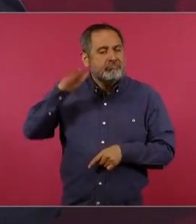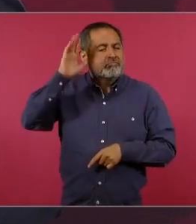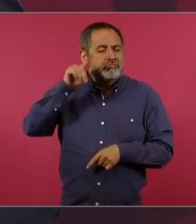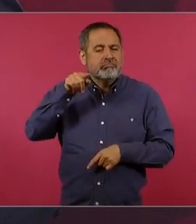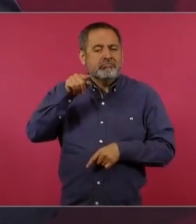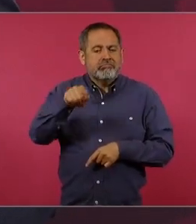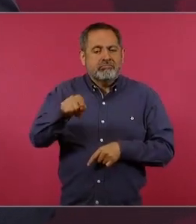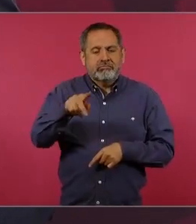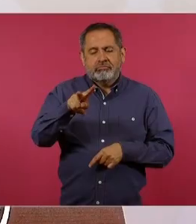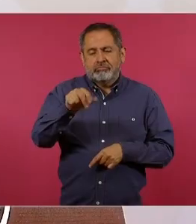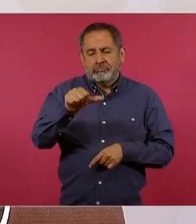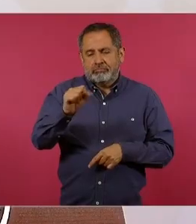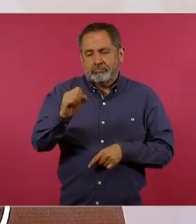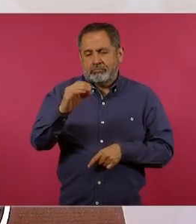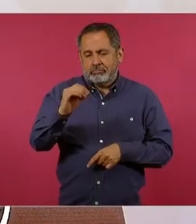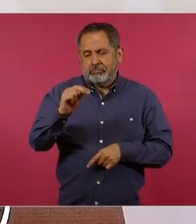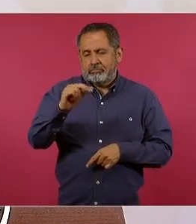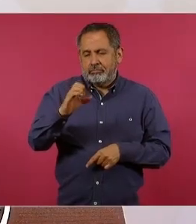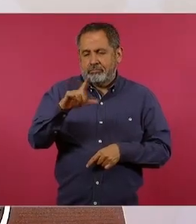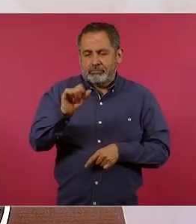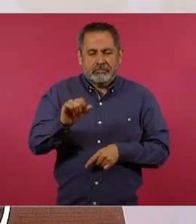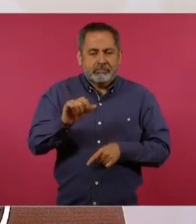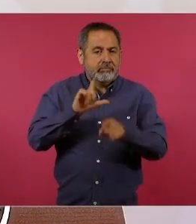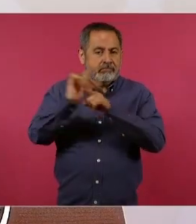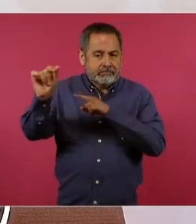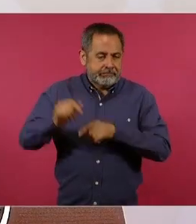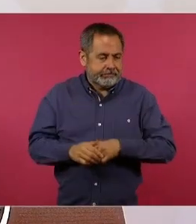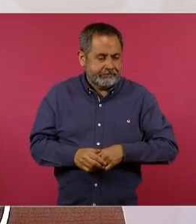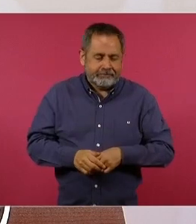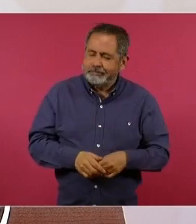el maestro Vasconcelos. Pues no,